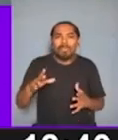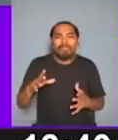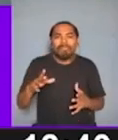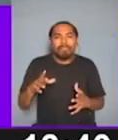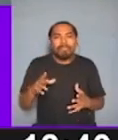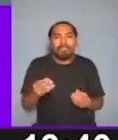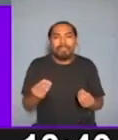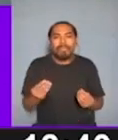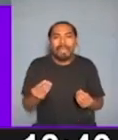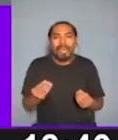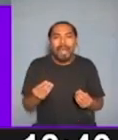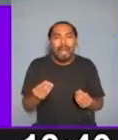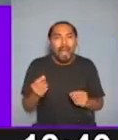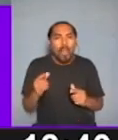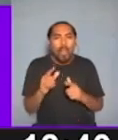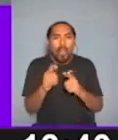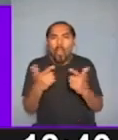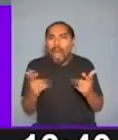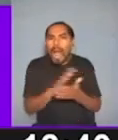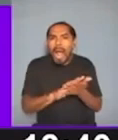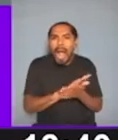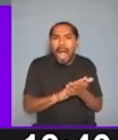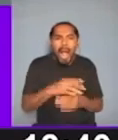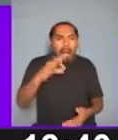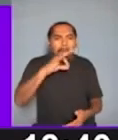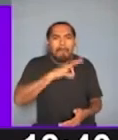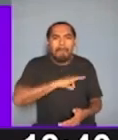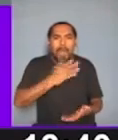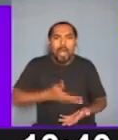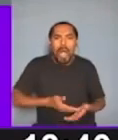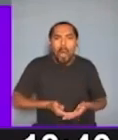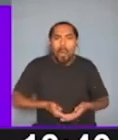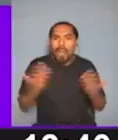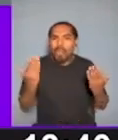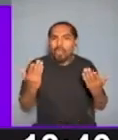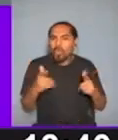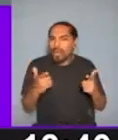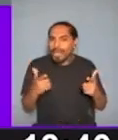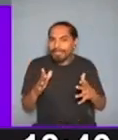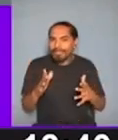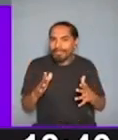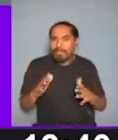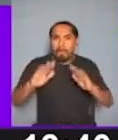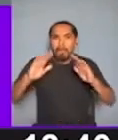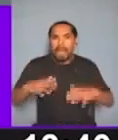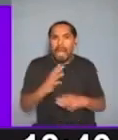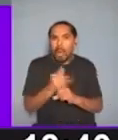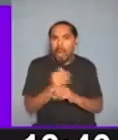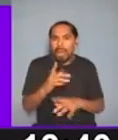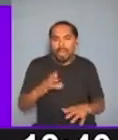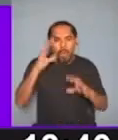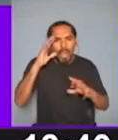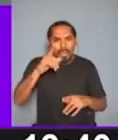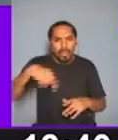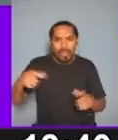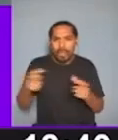ya de una serie de medidas de fuerza. Por lo menos esa era la voluntad que había. Y por eso hay que estar atentos, porque esta reunión no terminó,